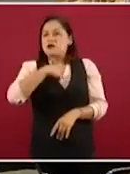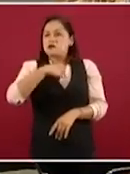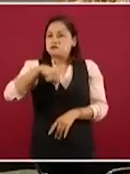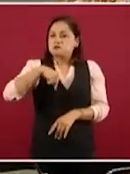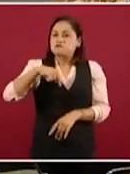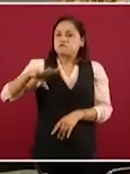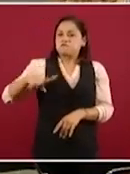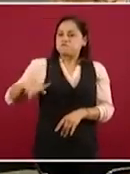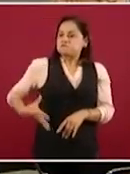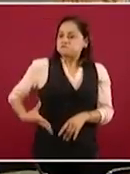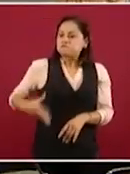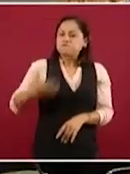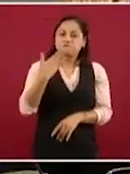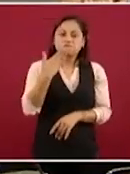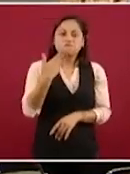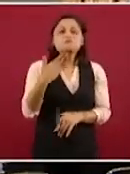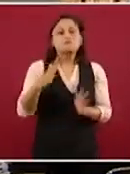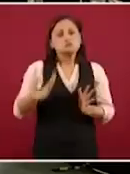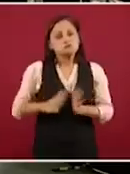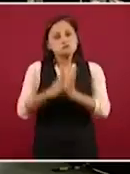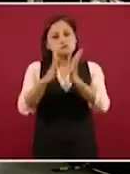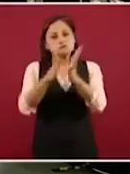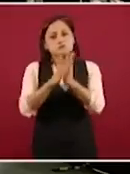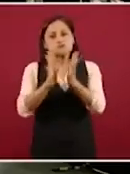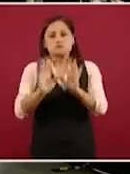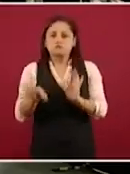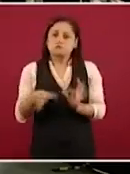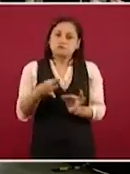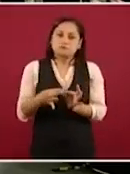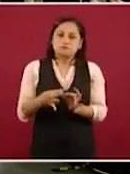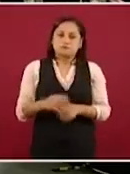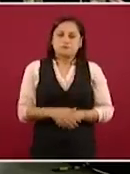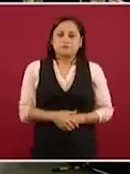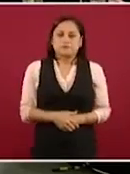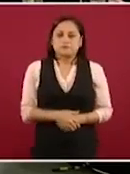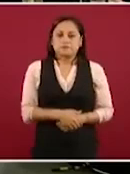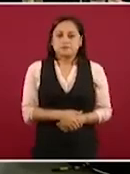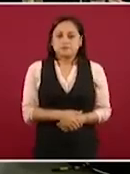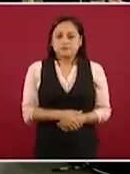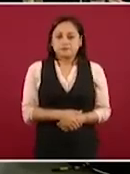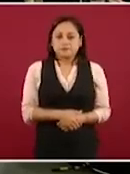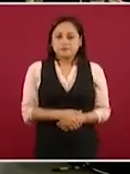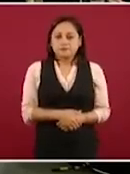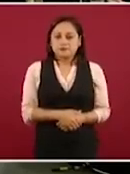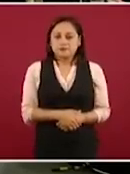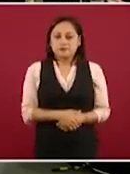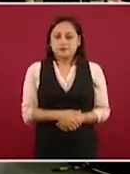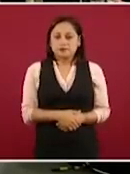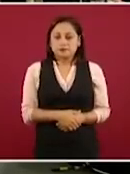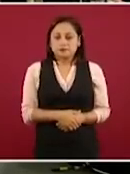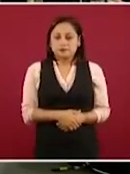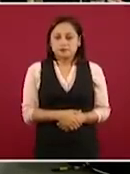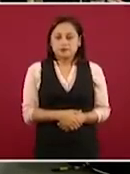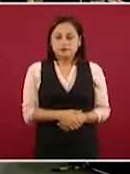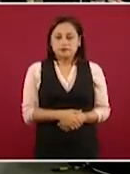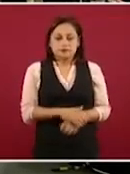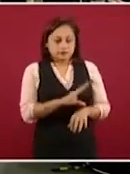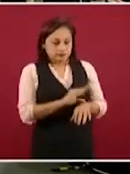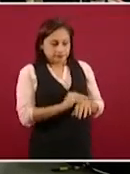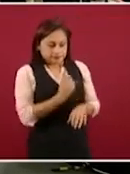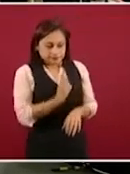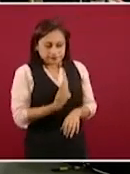inquietud quedamos a las órdenes y atentos. Con su permiso, señor